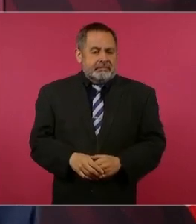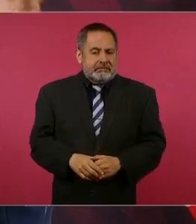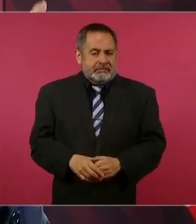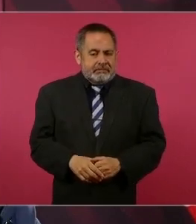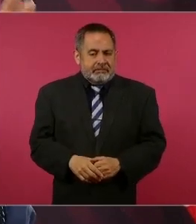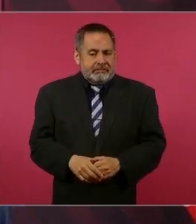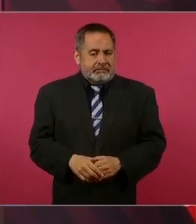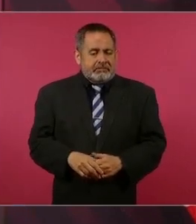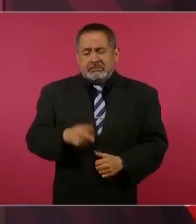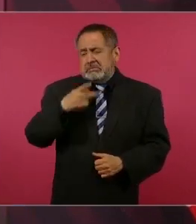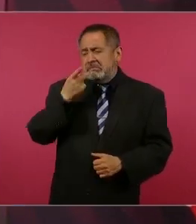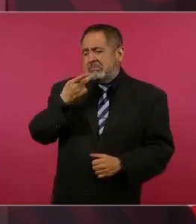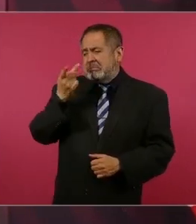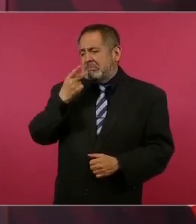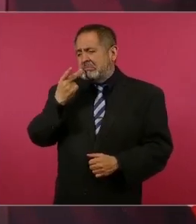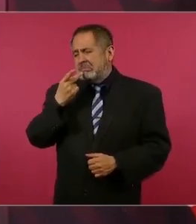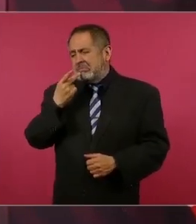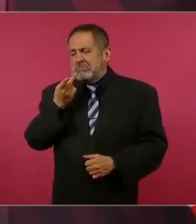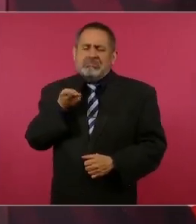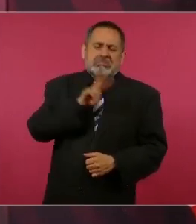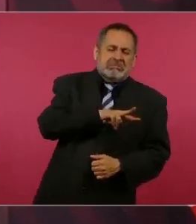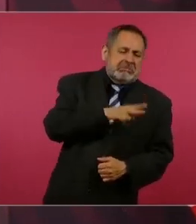Como dicen una cosa, dicen la otra.